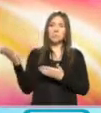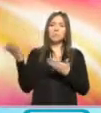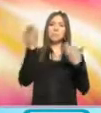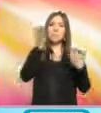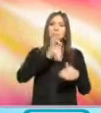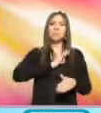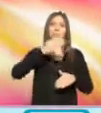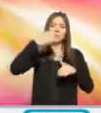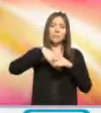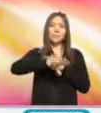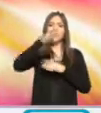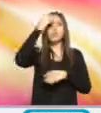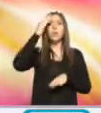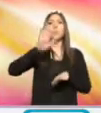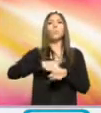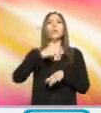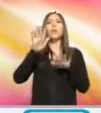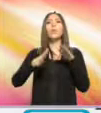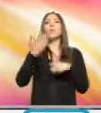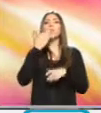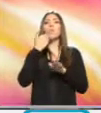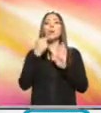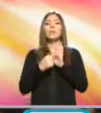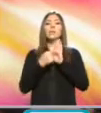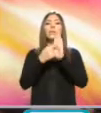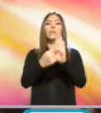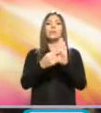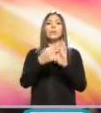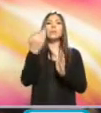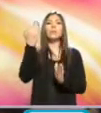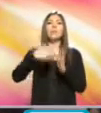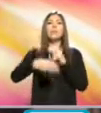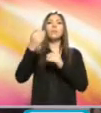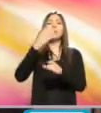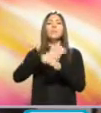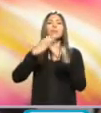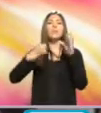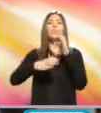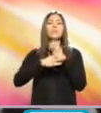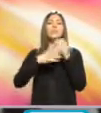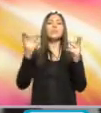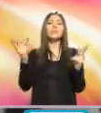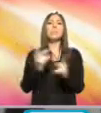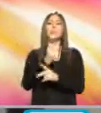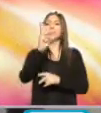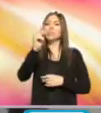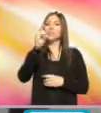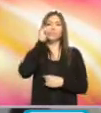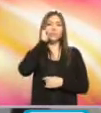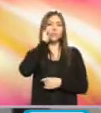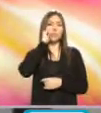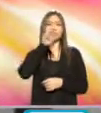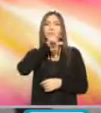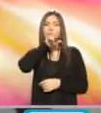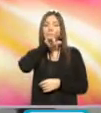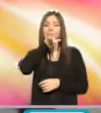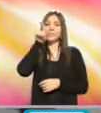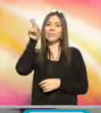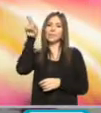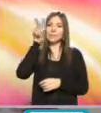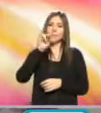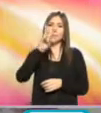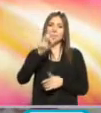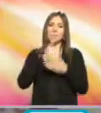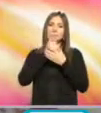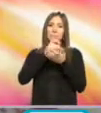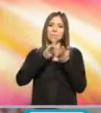Vive, porque a lo mejor no tienen un documento de identidad por las cosas que han pasado, no se preocupen, en Vive las estamos esperando. Vive